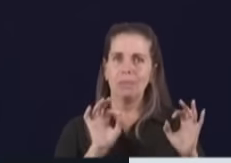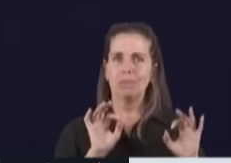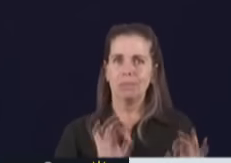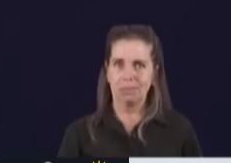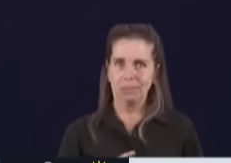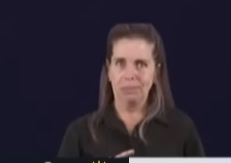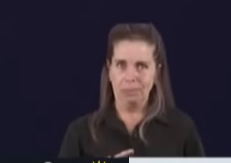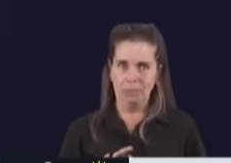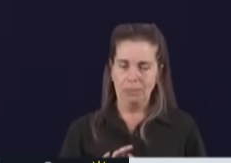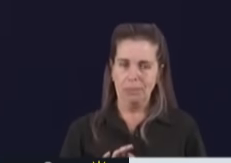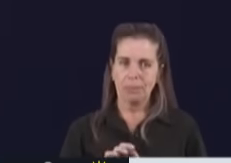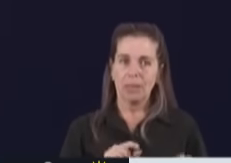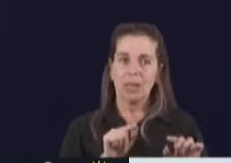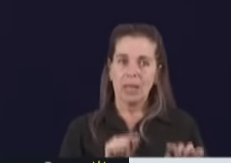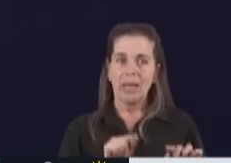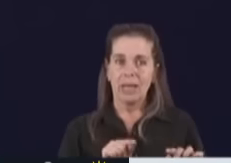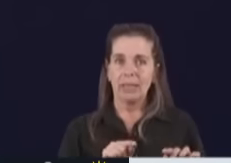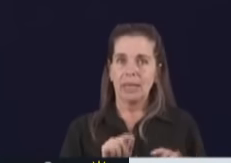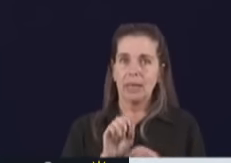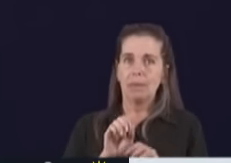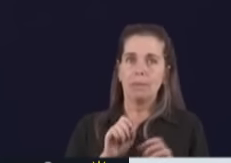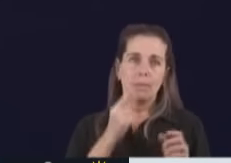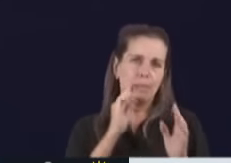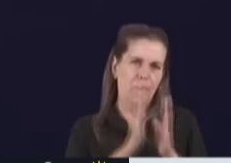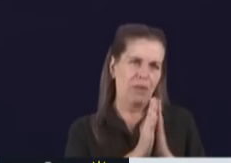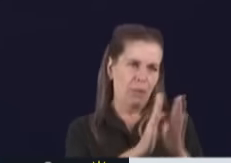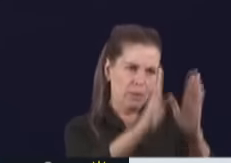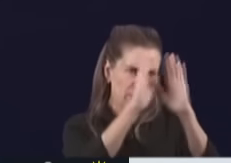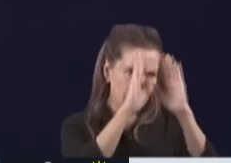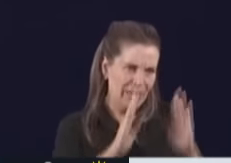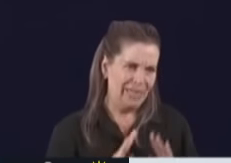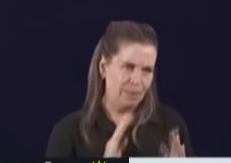digamos. Prestame atención así.